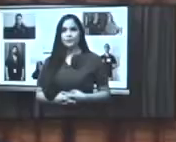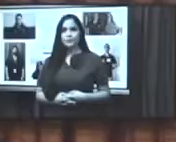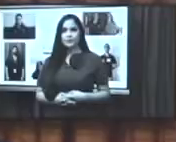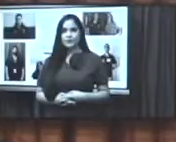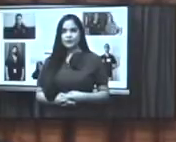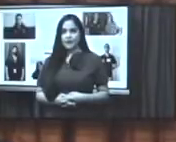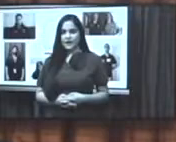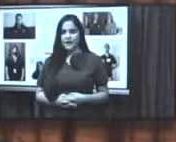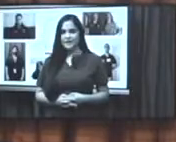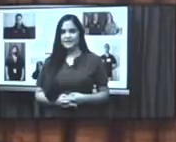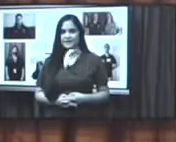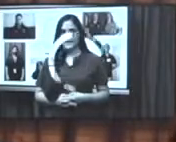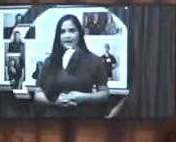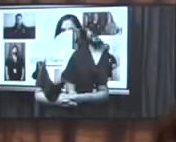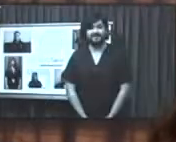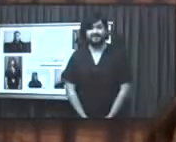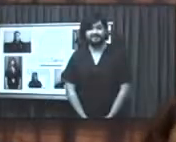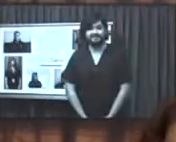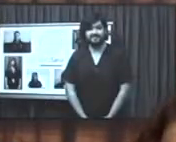iniciativa.